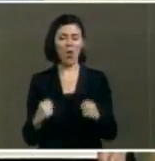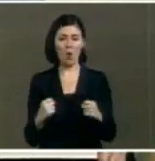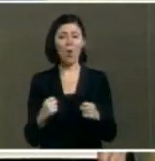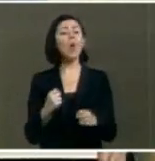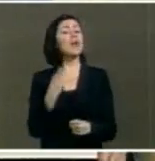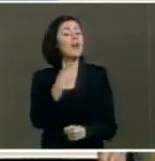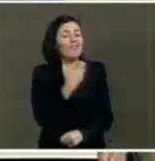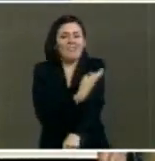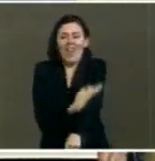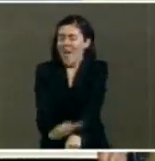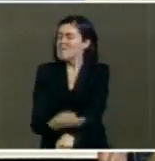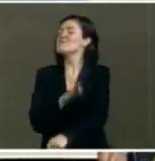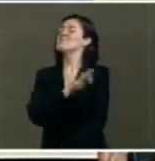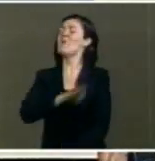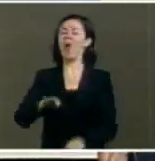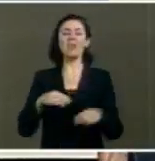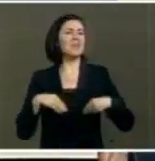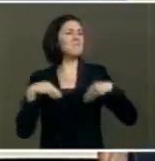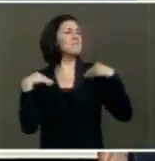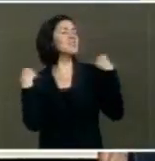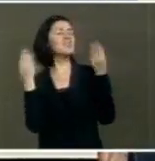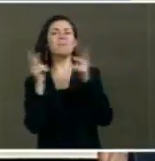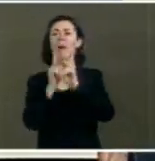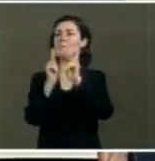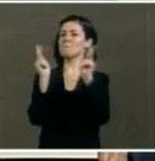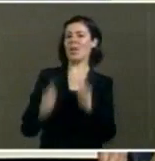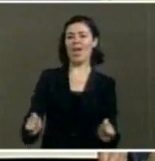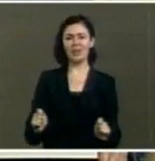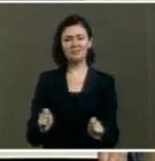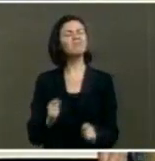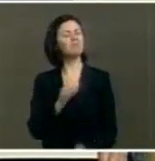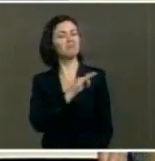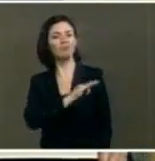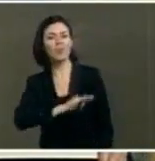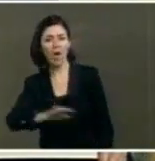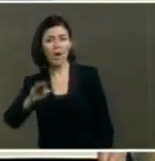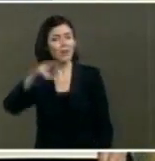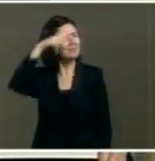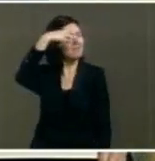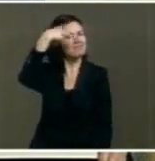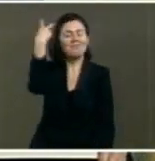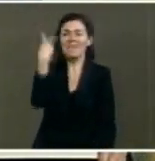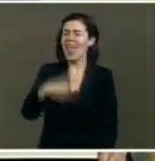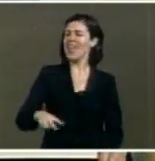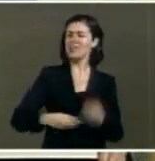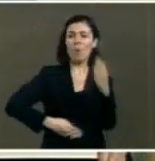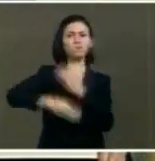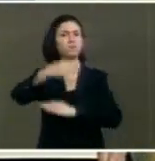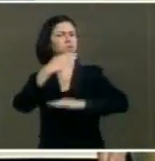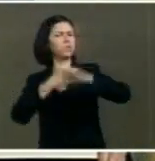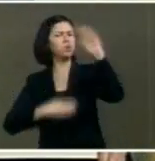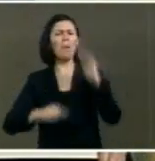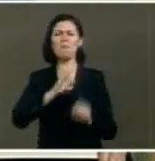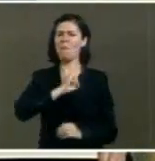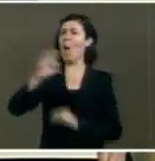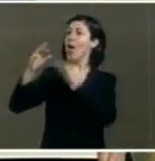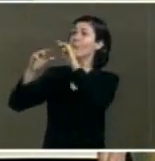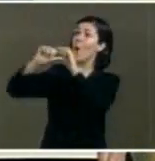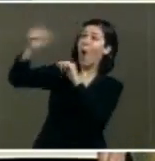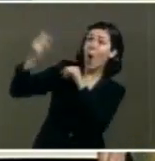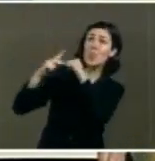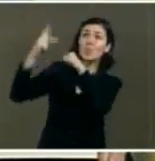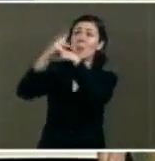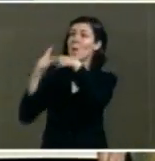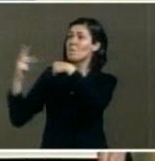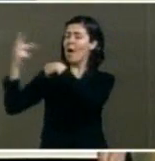la alegría de poder labrar su propio camino. Un México próspero que compita abiertamente con el